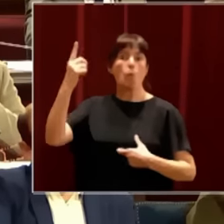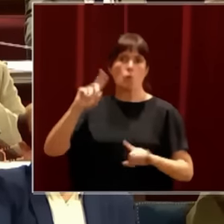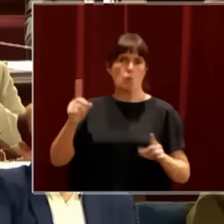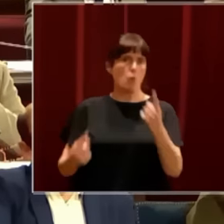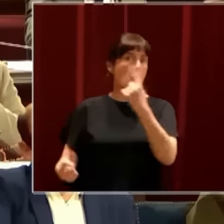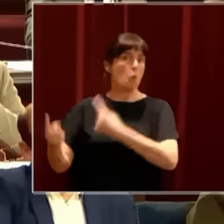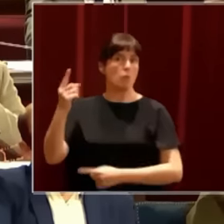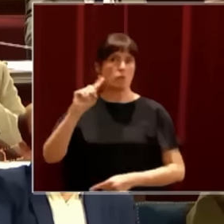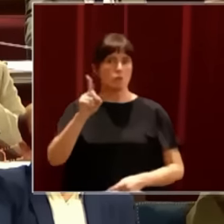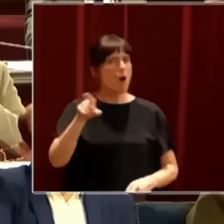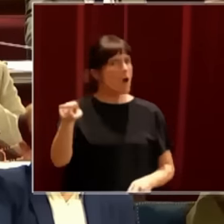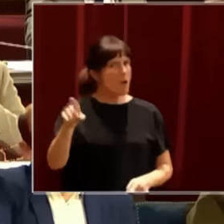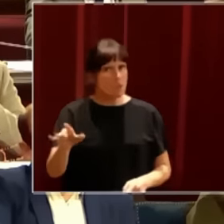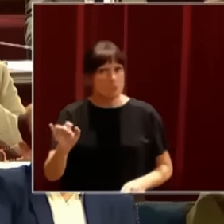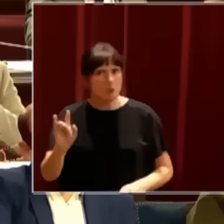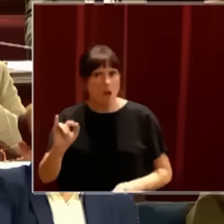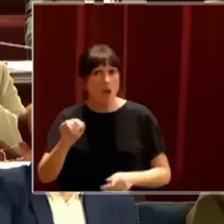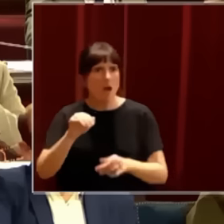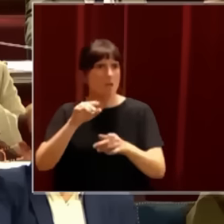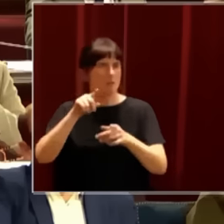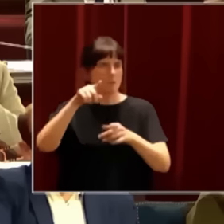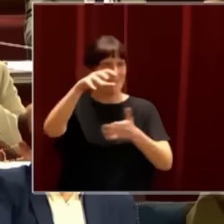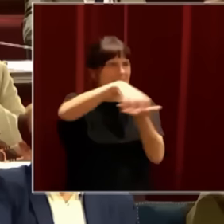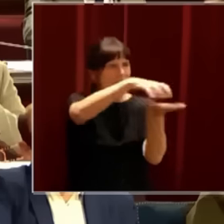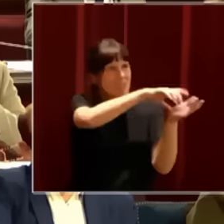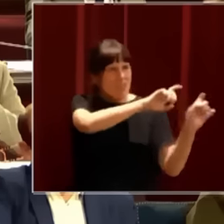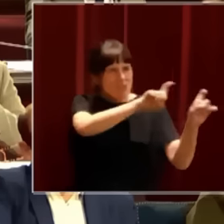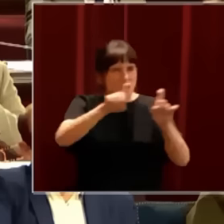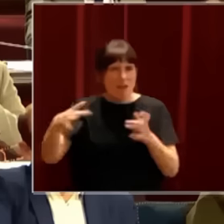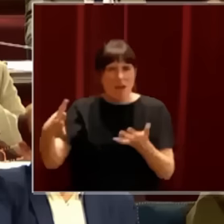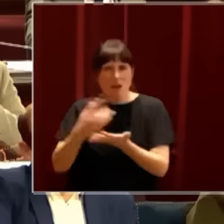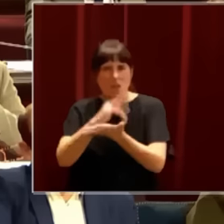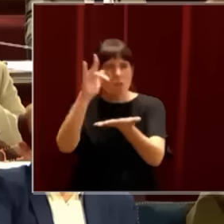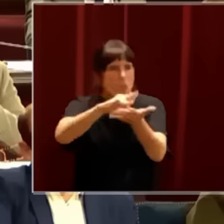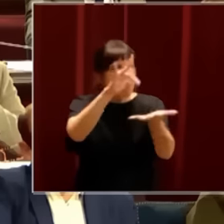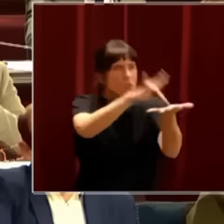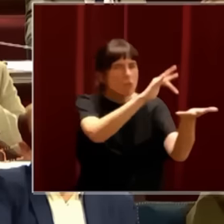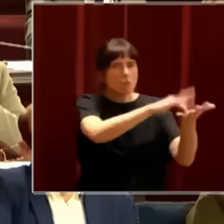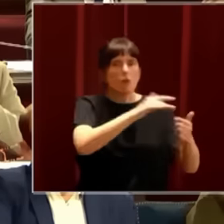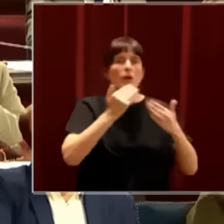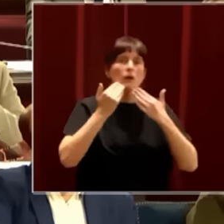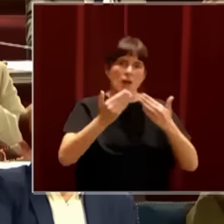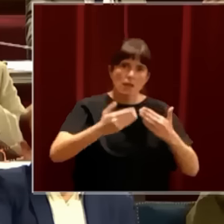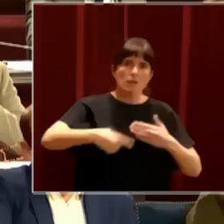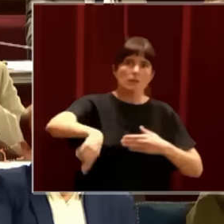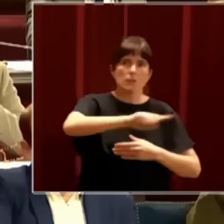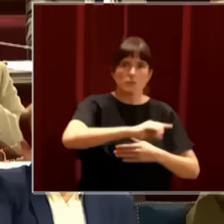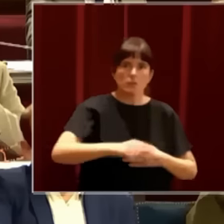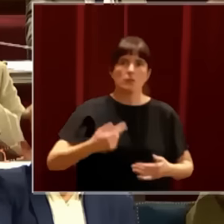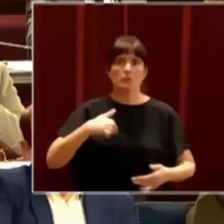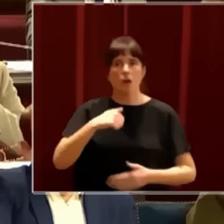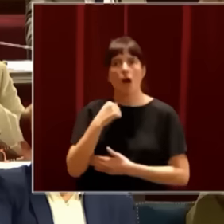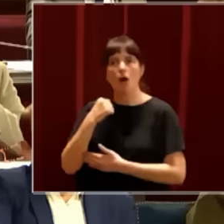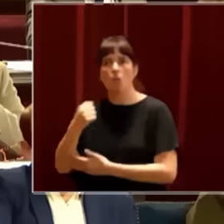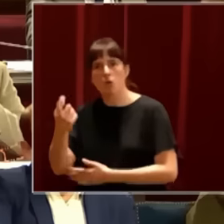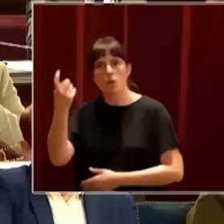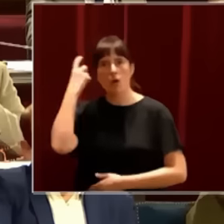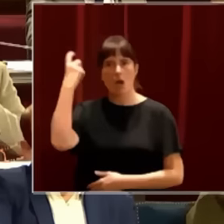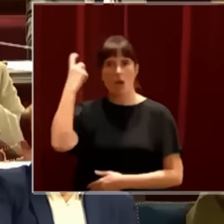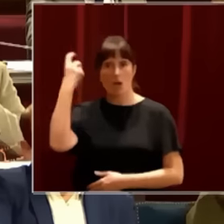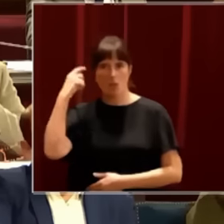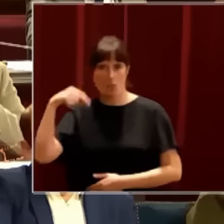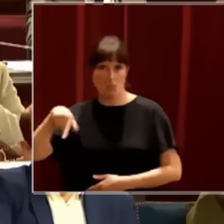en la mayoría de los centros educativos, gracias a ustedes. Todo nuestro apoyo a los alumnos de la Salle y que sean muchos los que sigan su ejemplo.